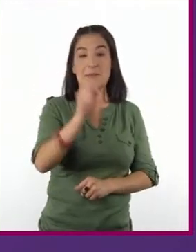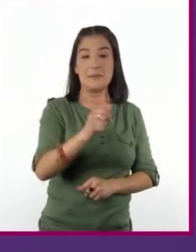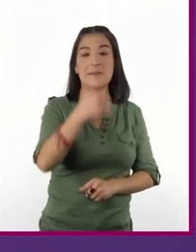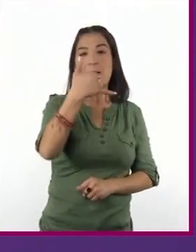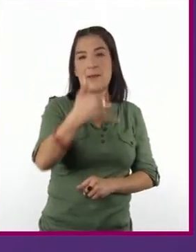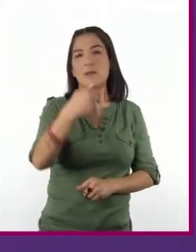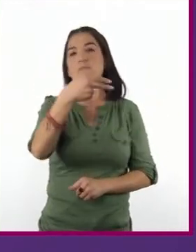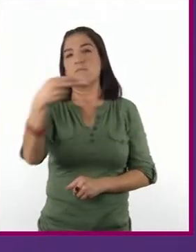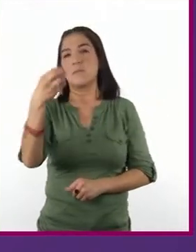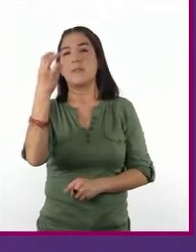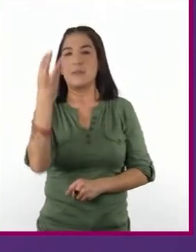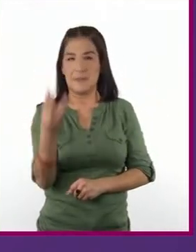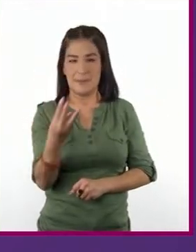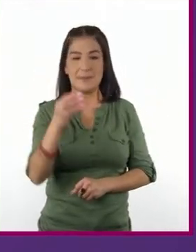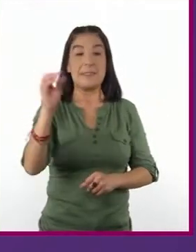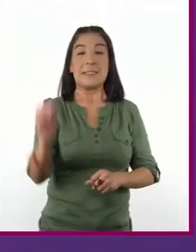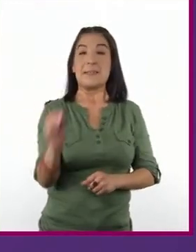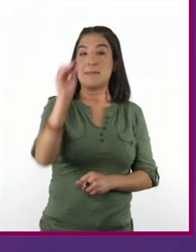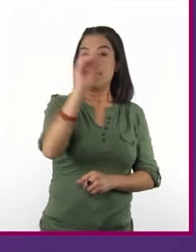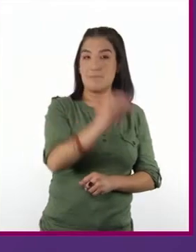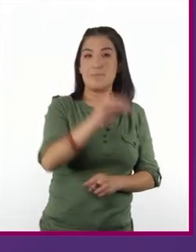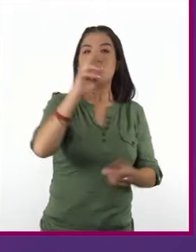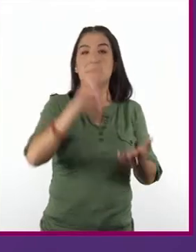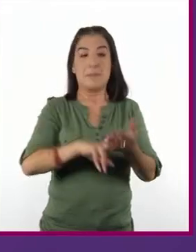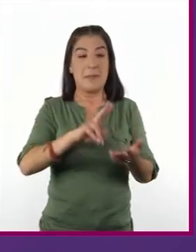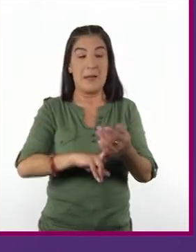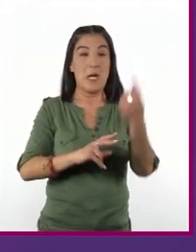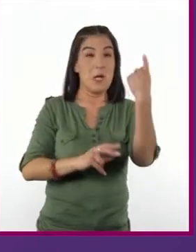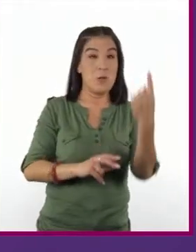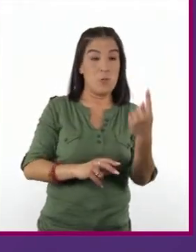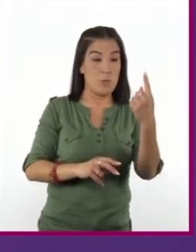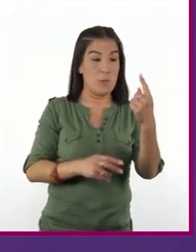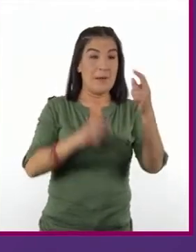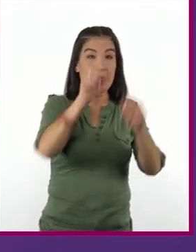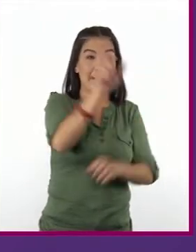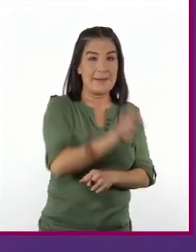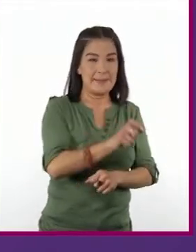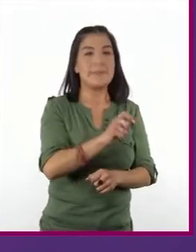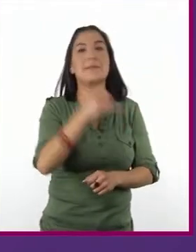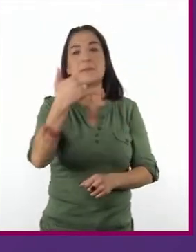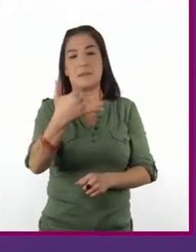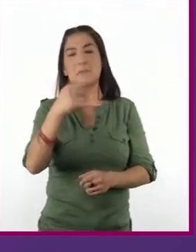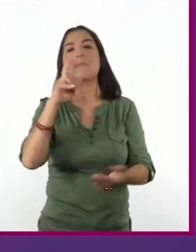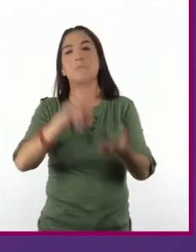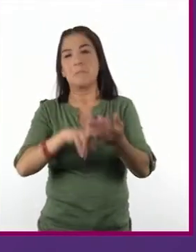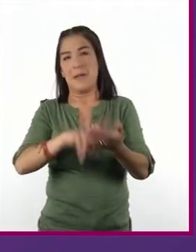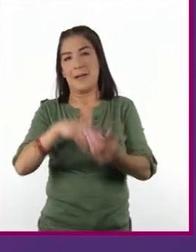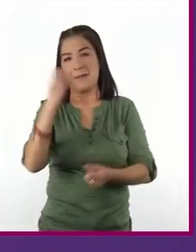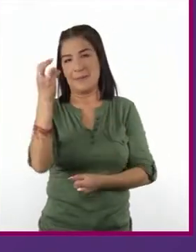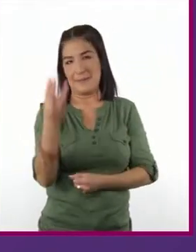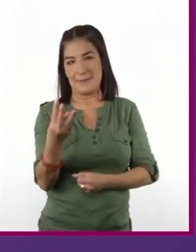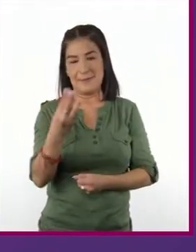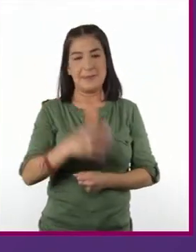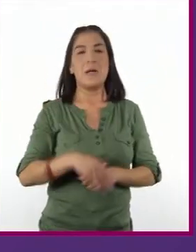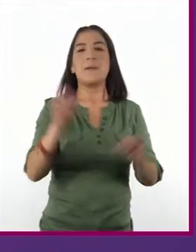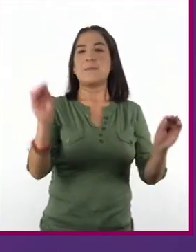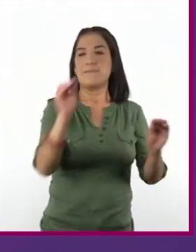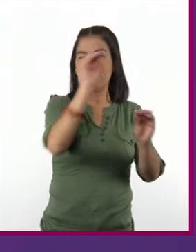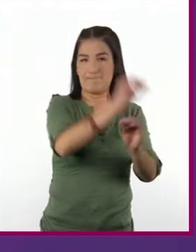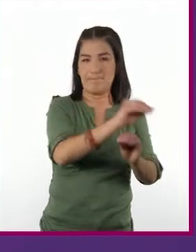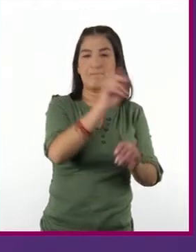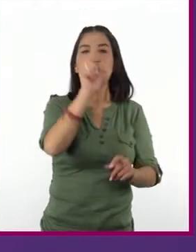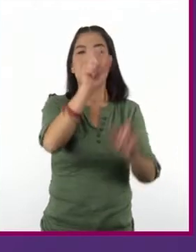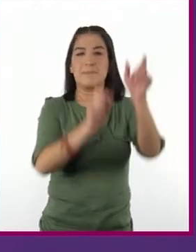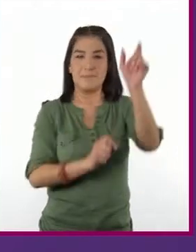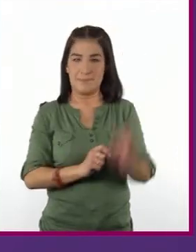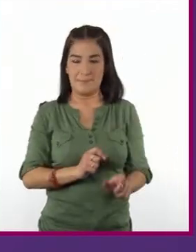3. Por lo tanto, cuando x vale 1, y vale 3. Lo pongo en la tabla. Ahora vamos con el